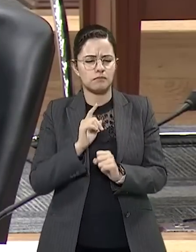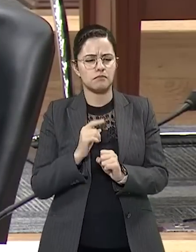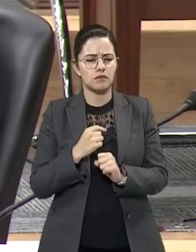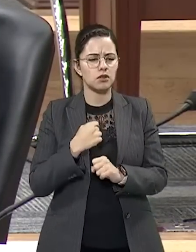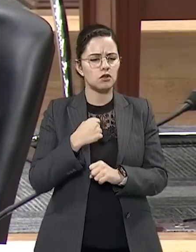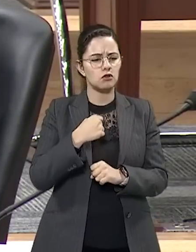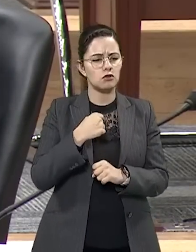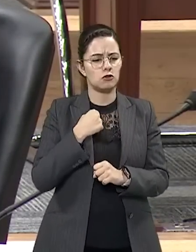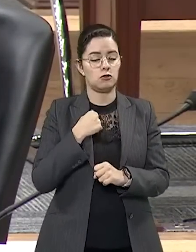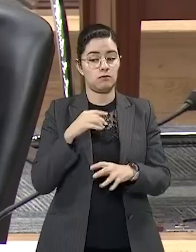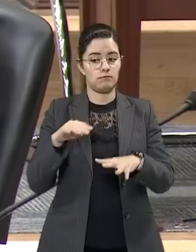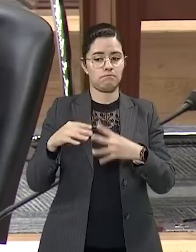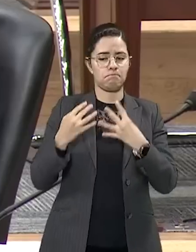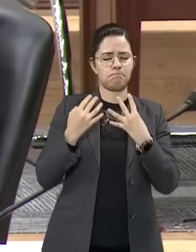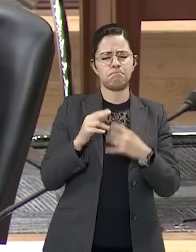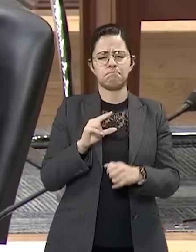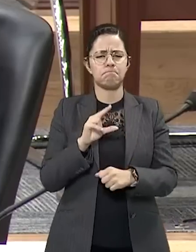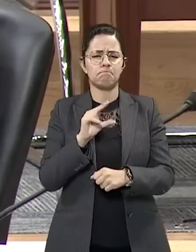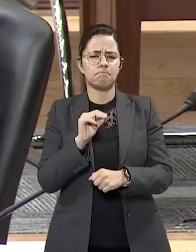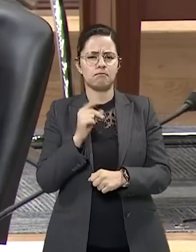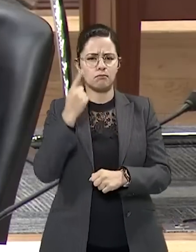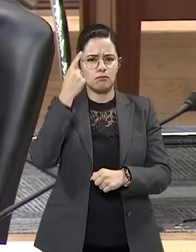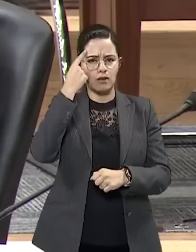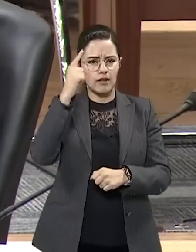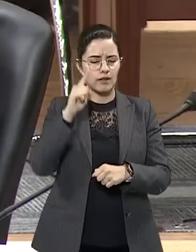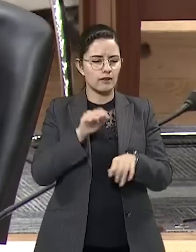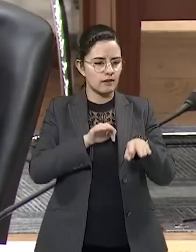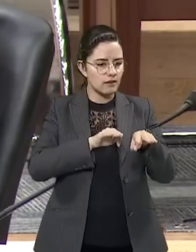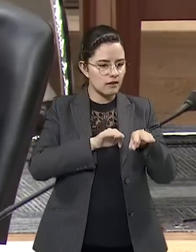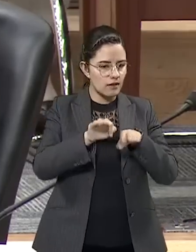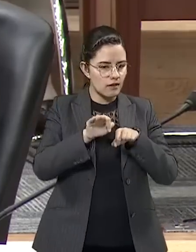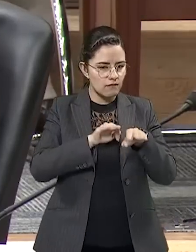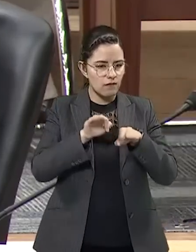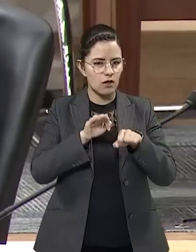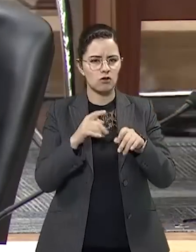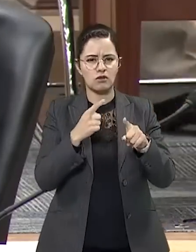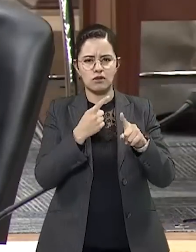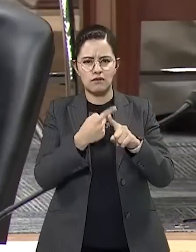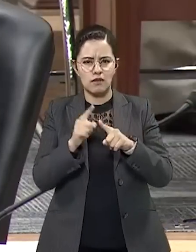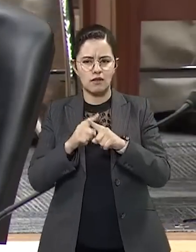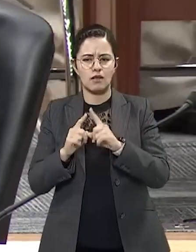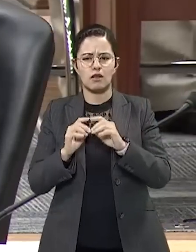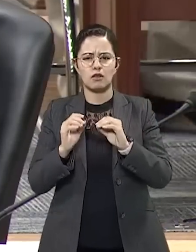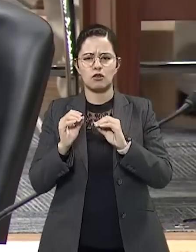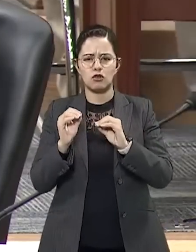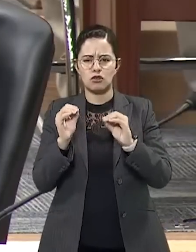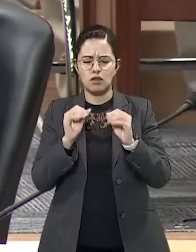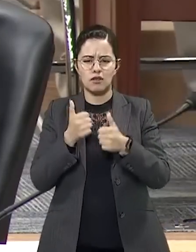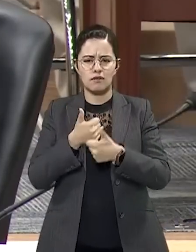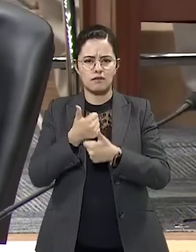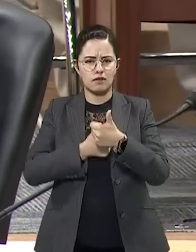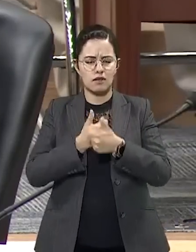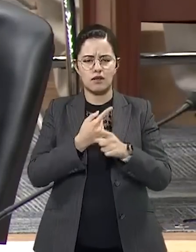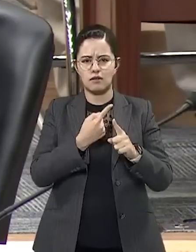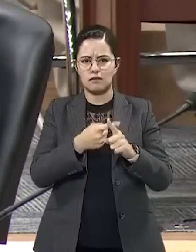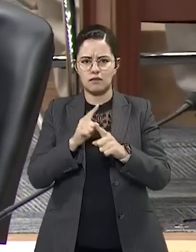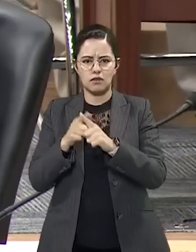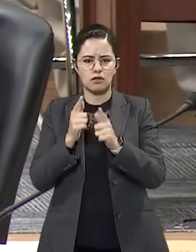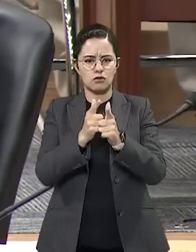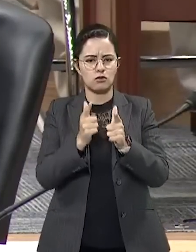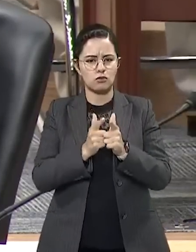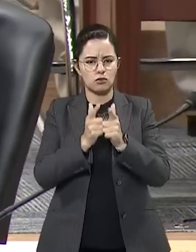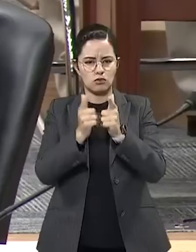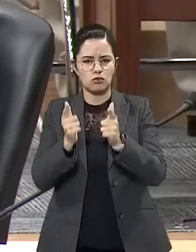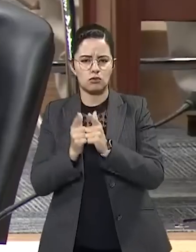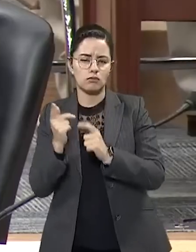para aislar la operación institucional del trajín propio de las contiendas entre las distintas fuerzas partidistas